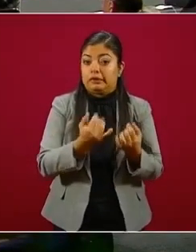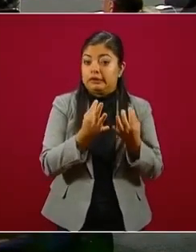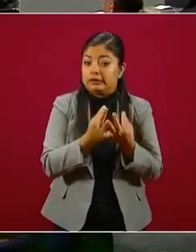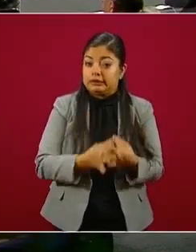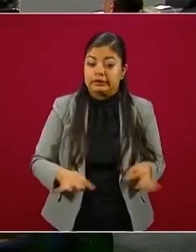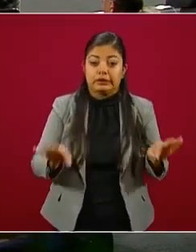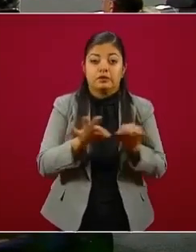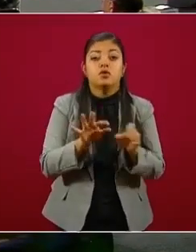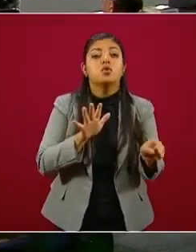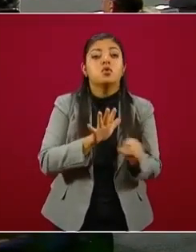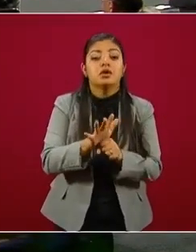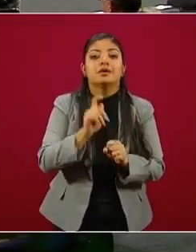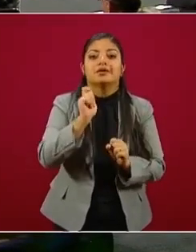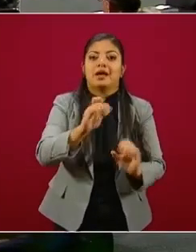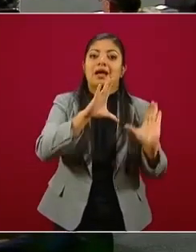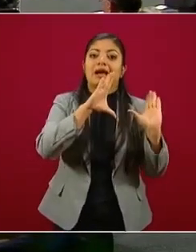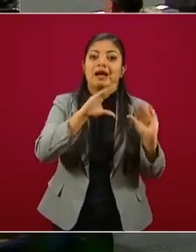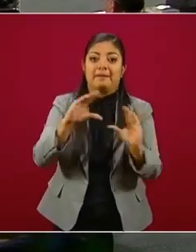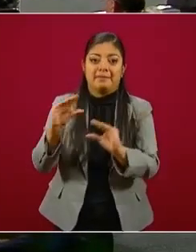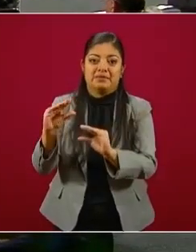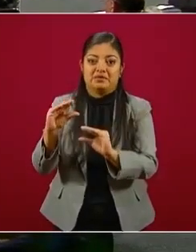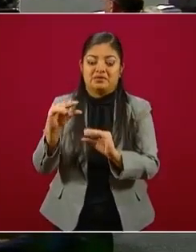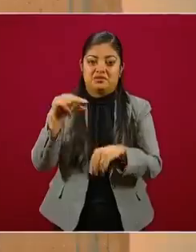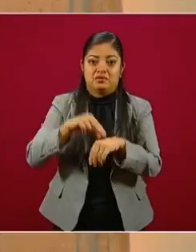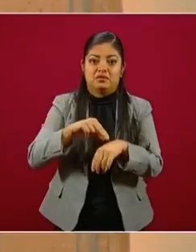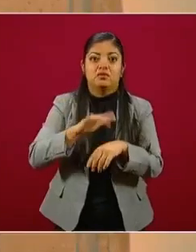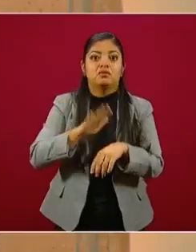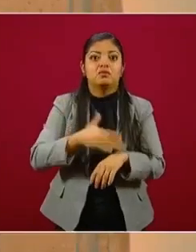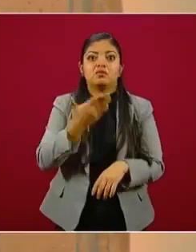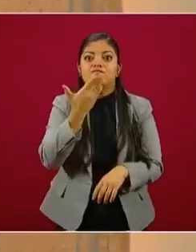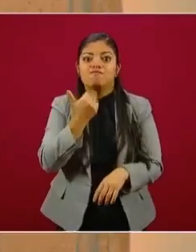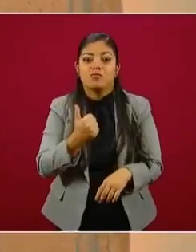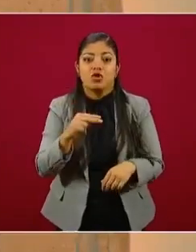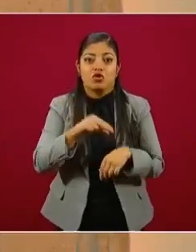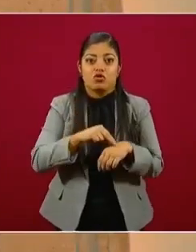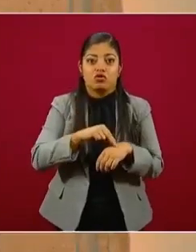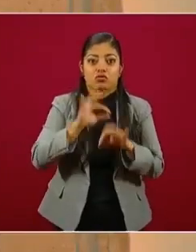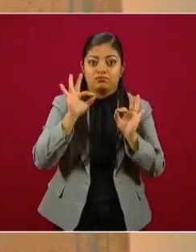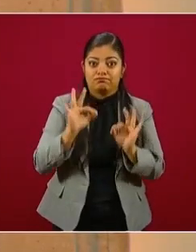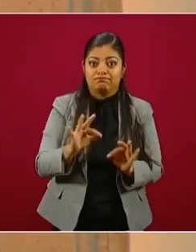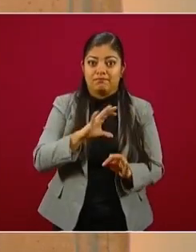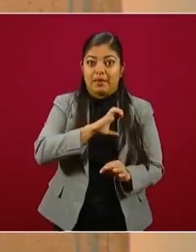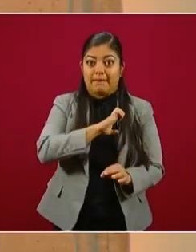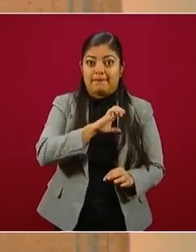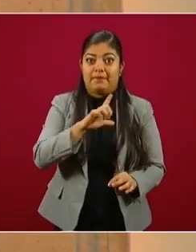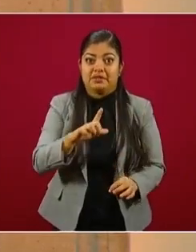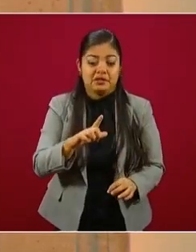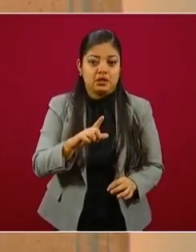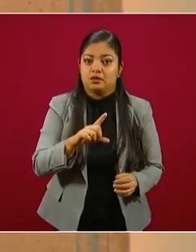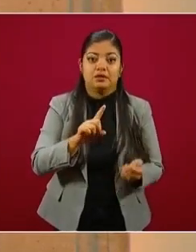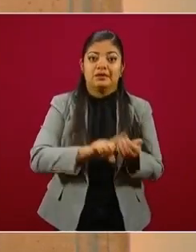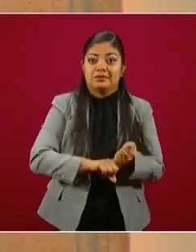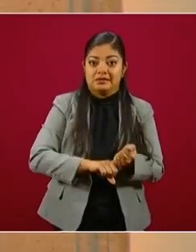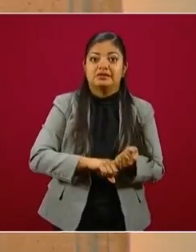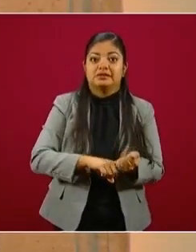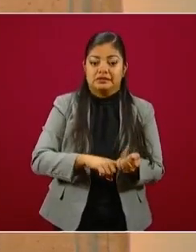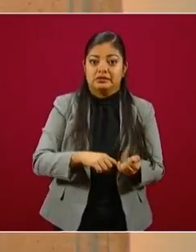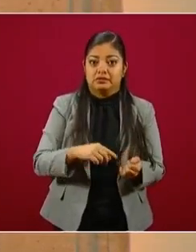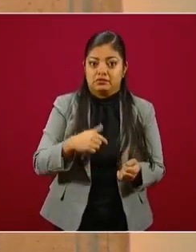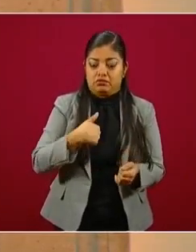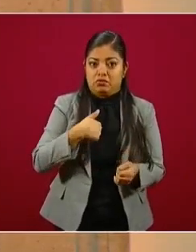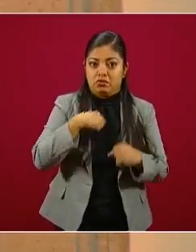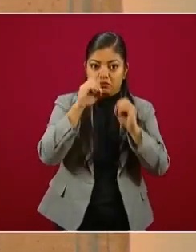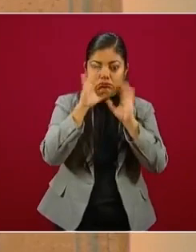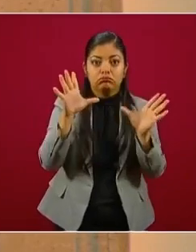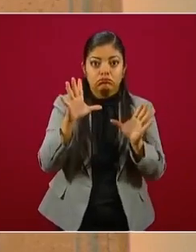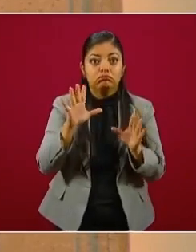fundamental ante esta falta de especialistas, sea muy meritoriamente y sorprendentemente, al menos para mí,